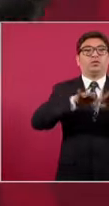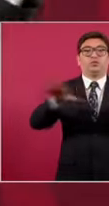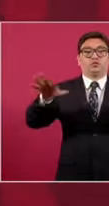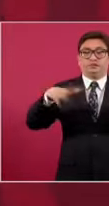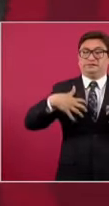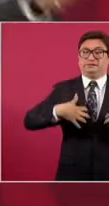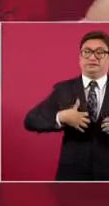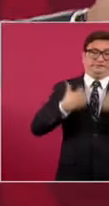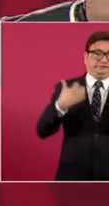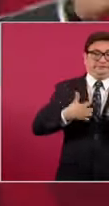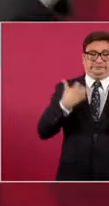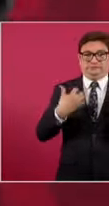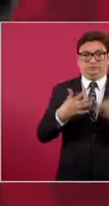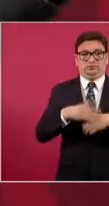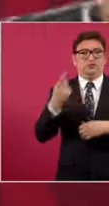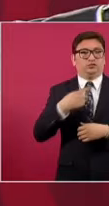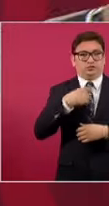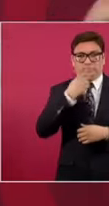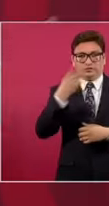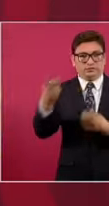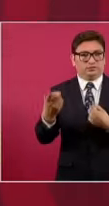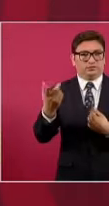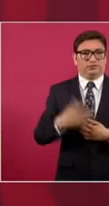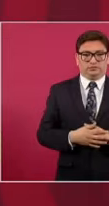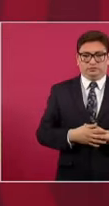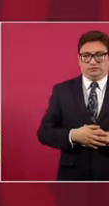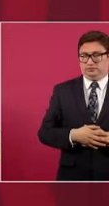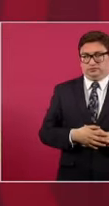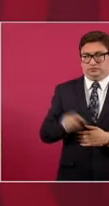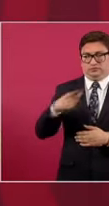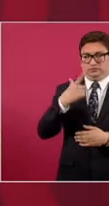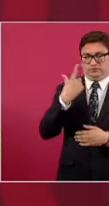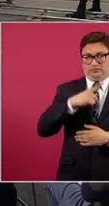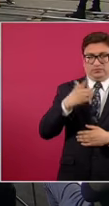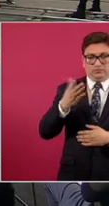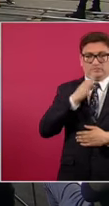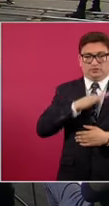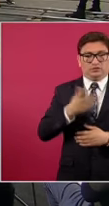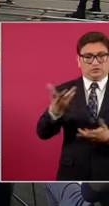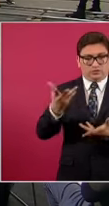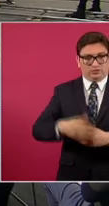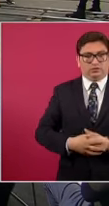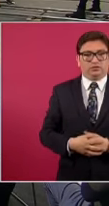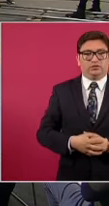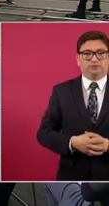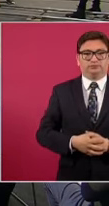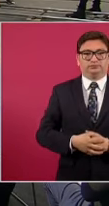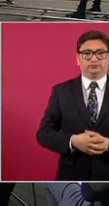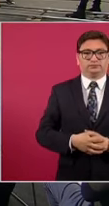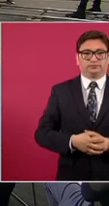se molesta porque le digo que es facho. Lo que es,